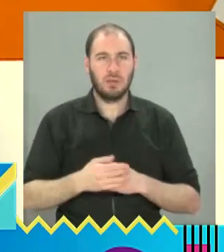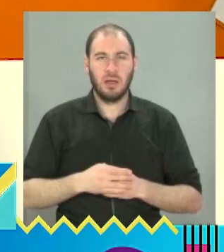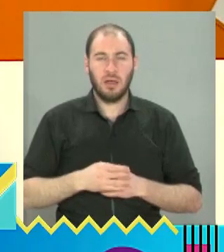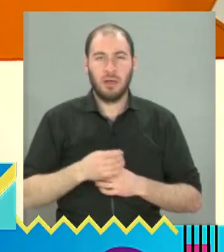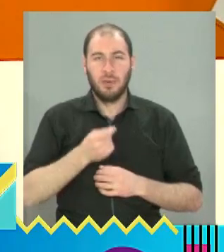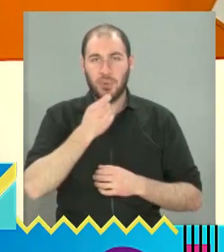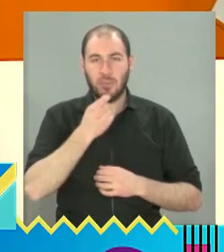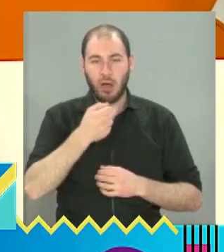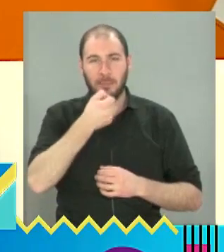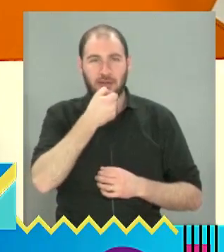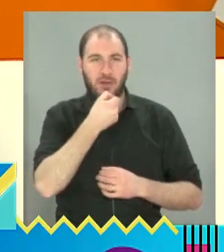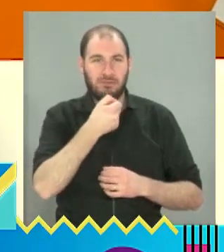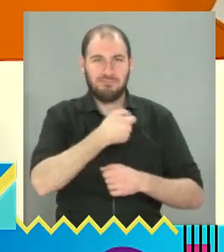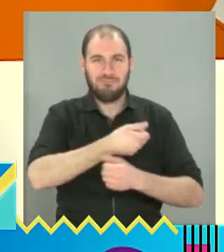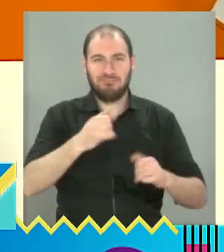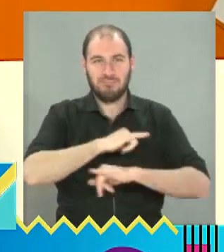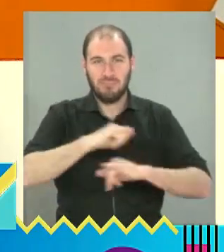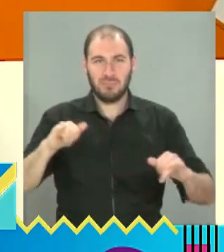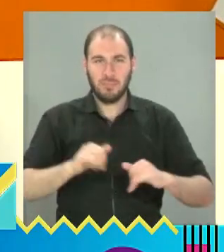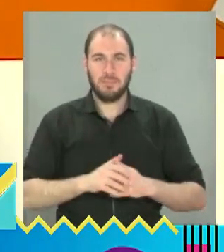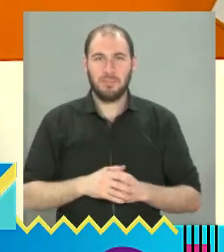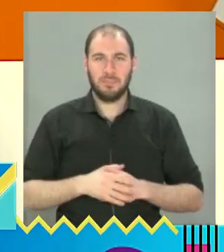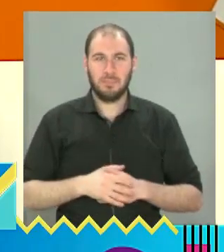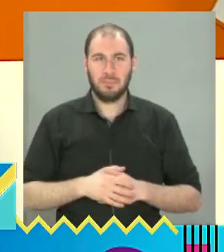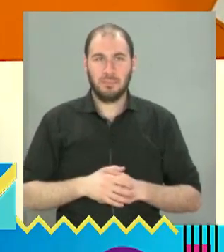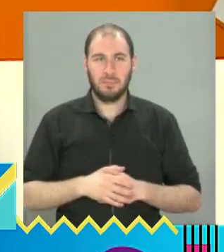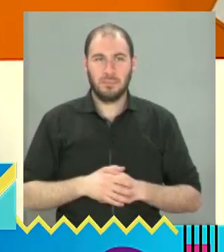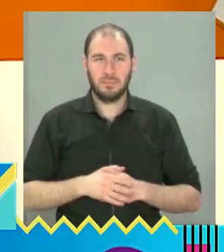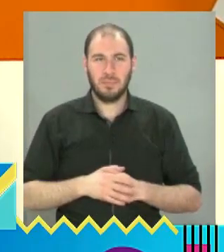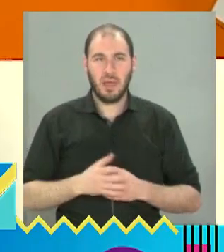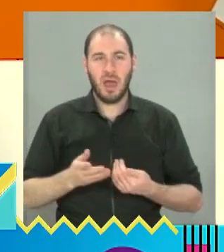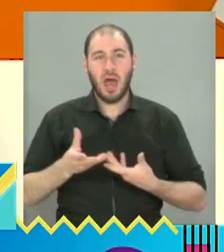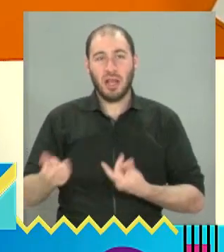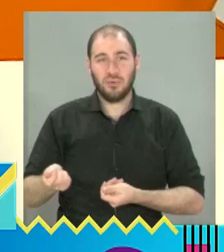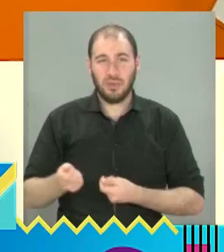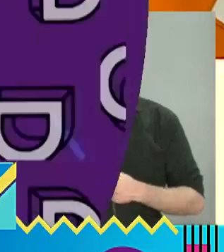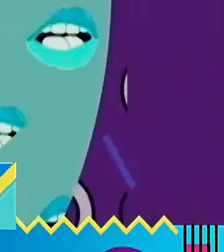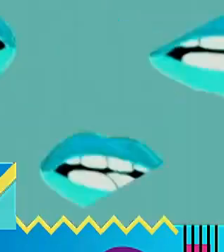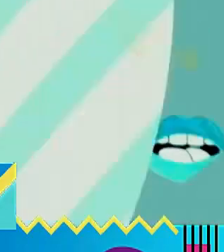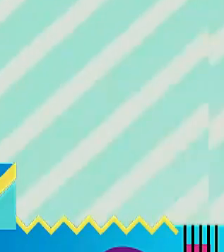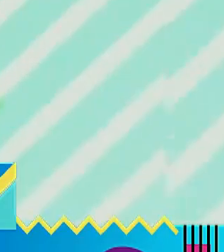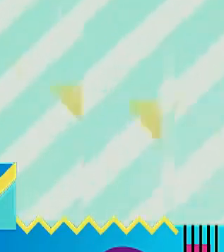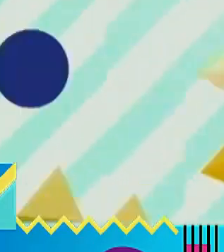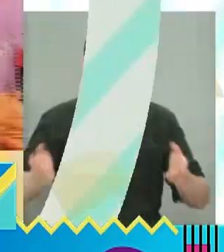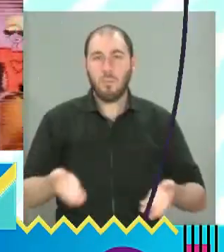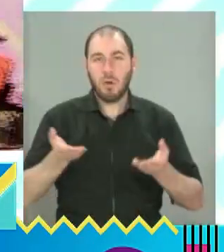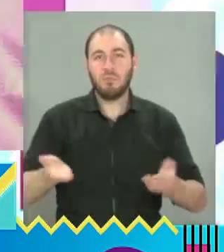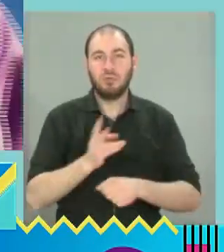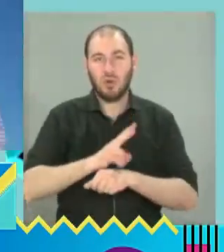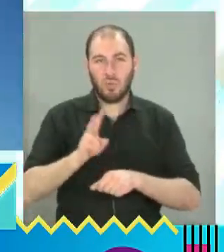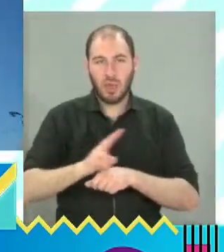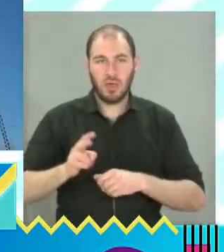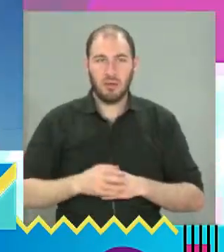uno tiene un micrófono para poder colaborar en esto que sería también la promoción y la prevención. Hay